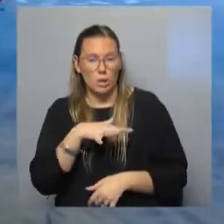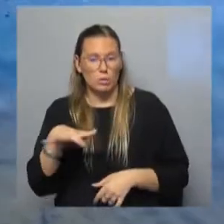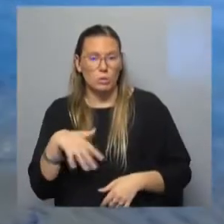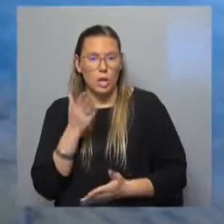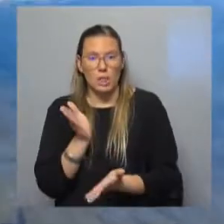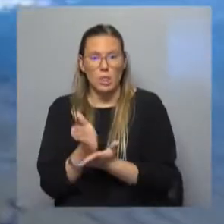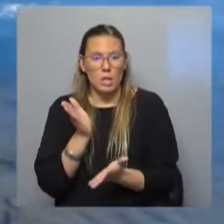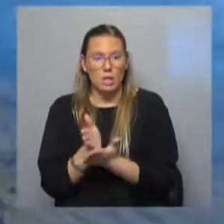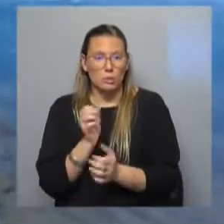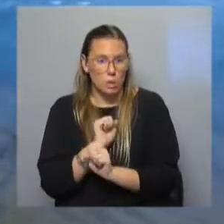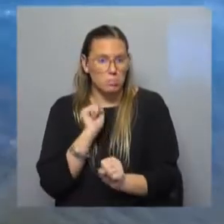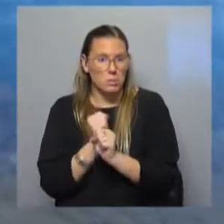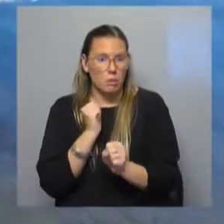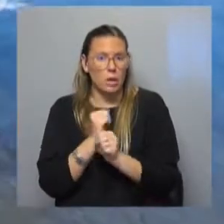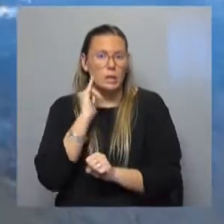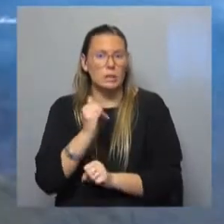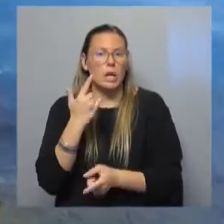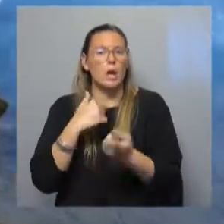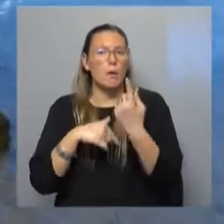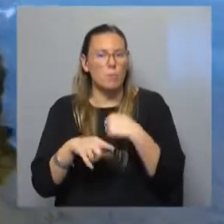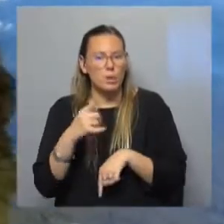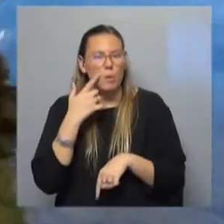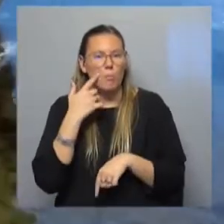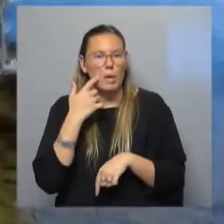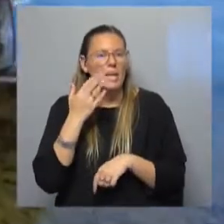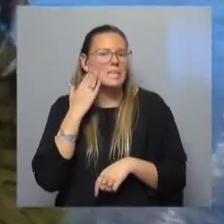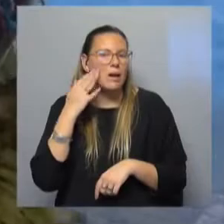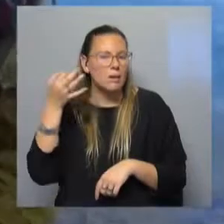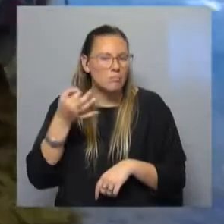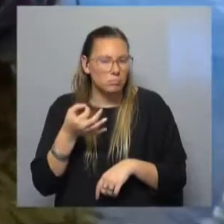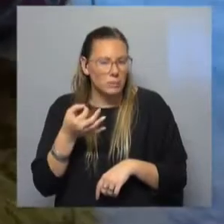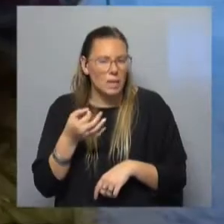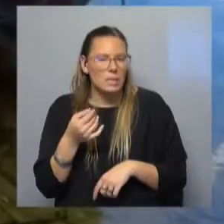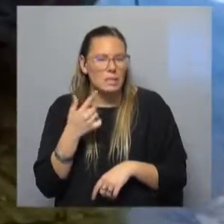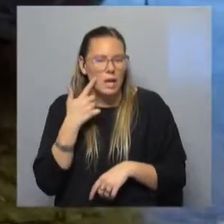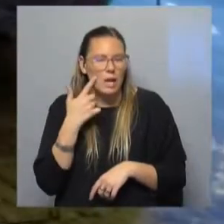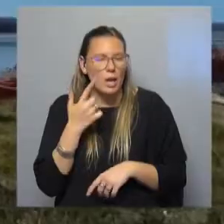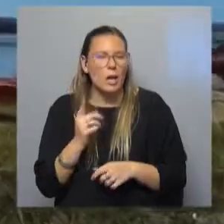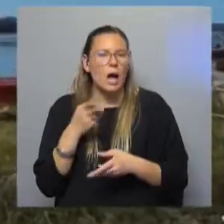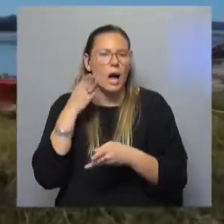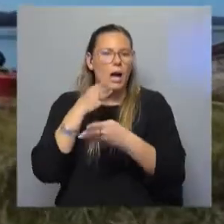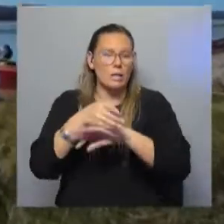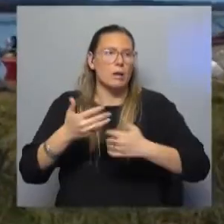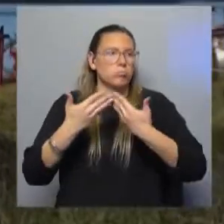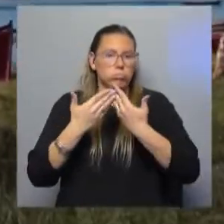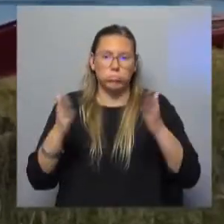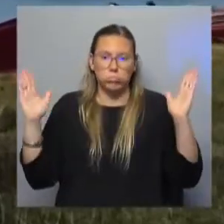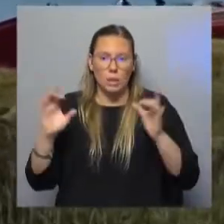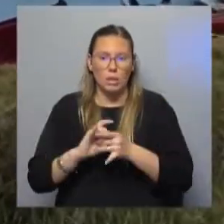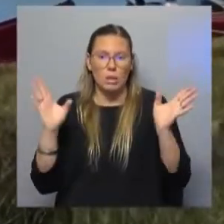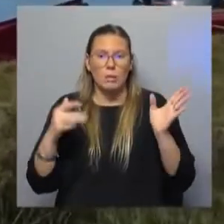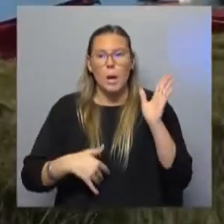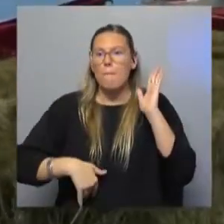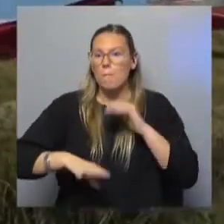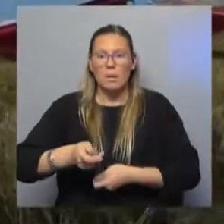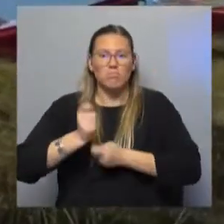derecho a explotarlo. Ahora, a efectos de manejo, se ha demostrado claramente que el acceso abierto conduce a la